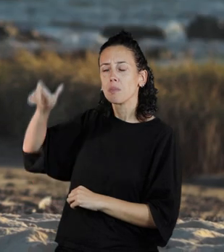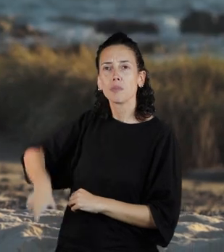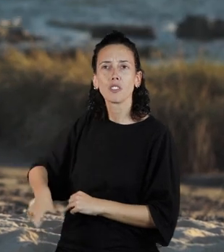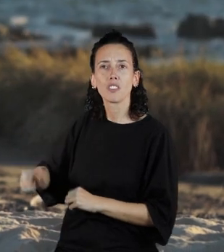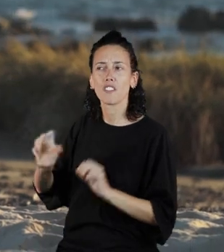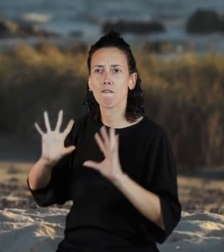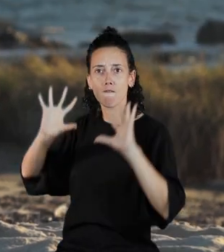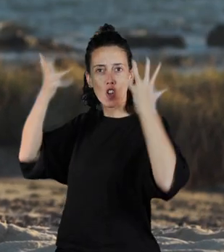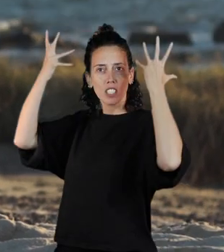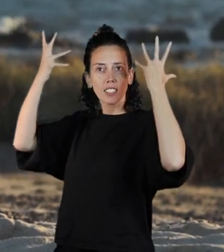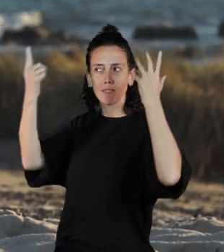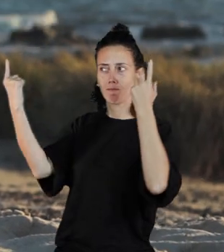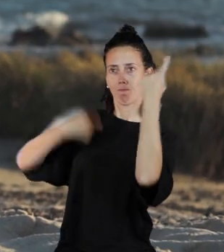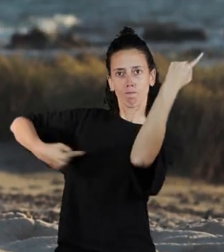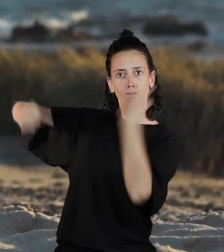es esa persona.